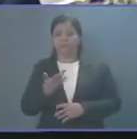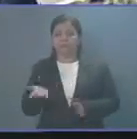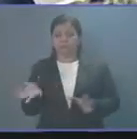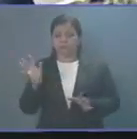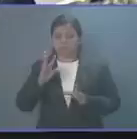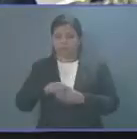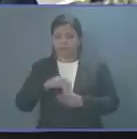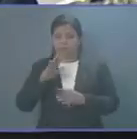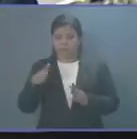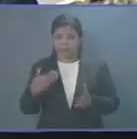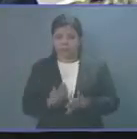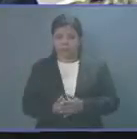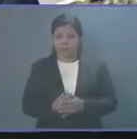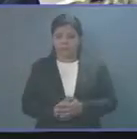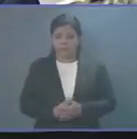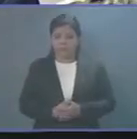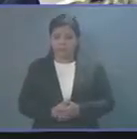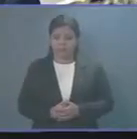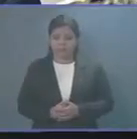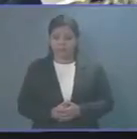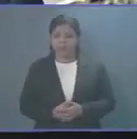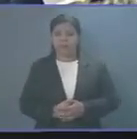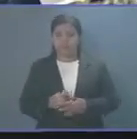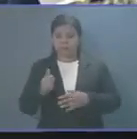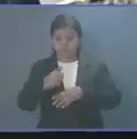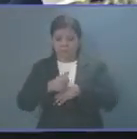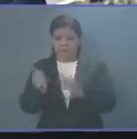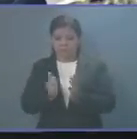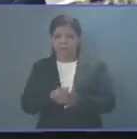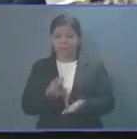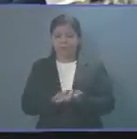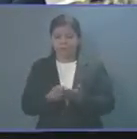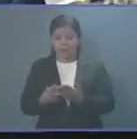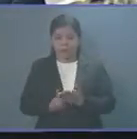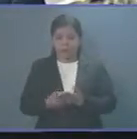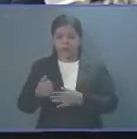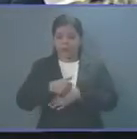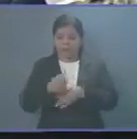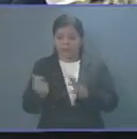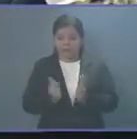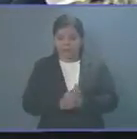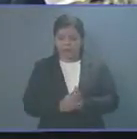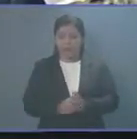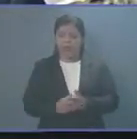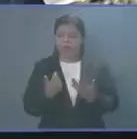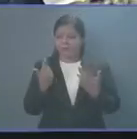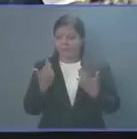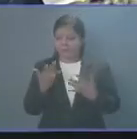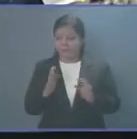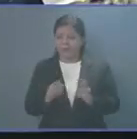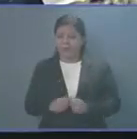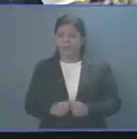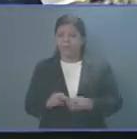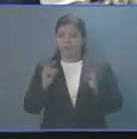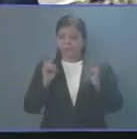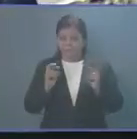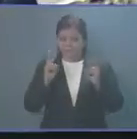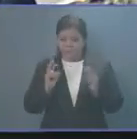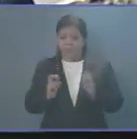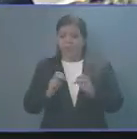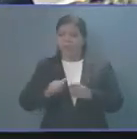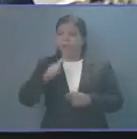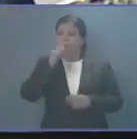funcionamiento de la Asamblea y el debate dentro de la Asamblea se convertían incluso a veces en temas de